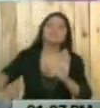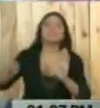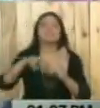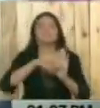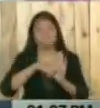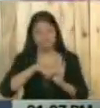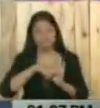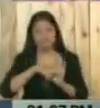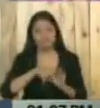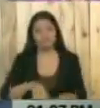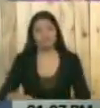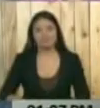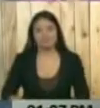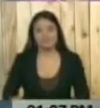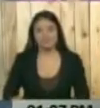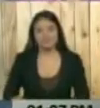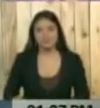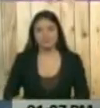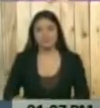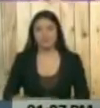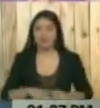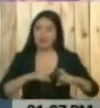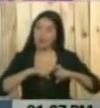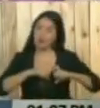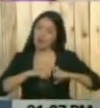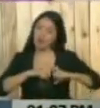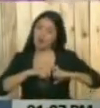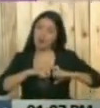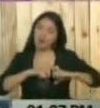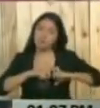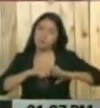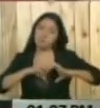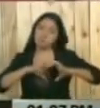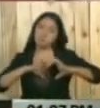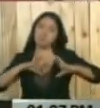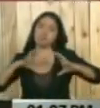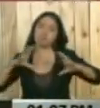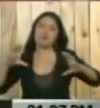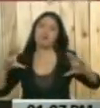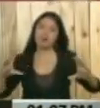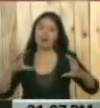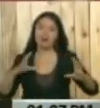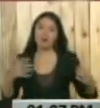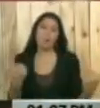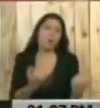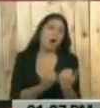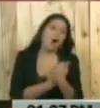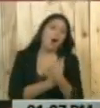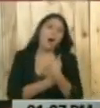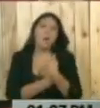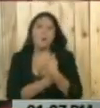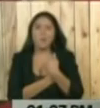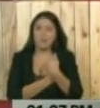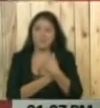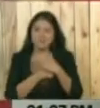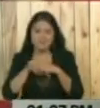repetir con el corazón más grande, con el amor más